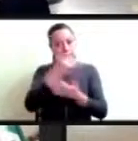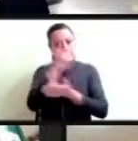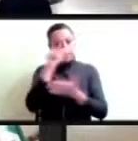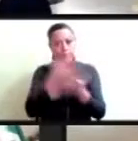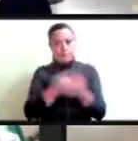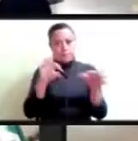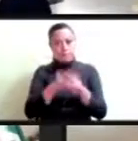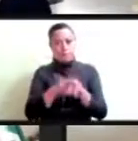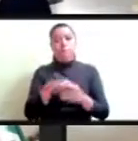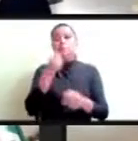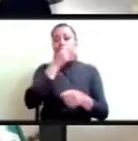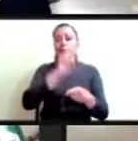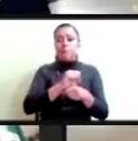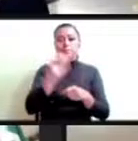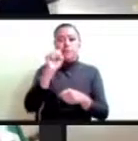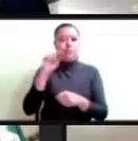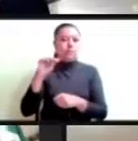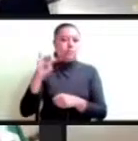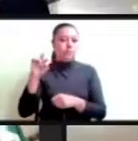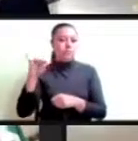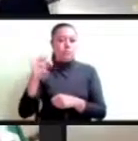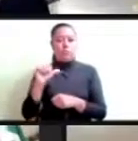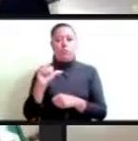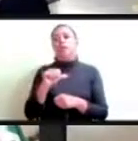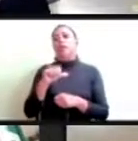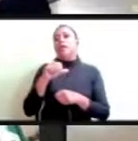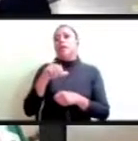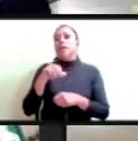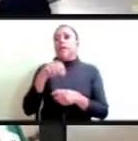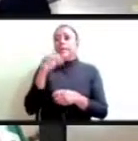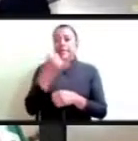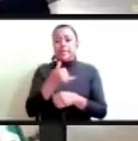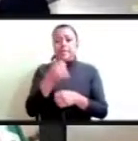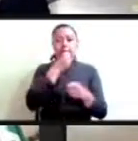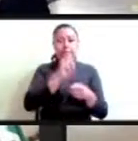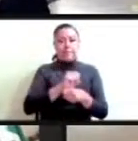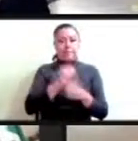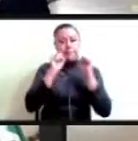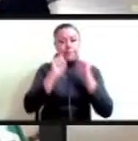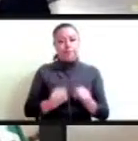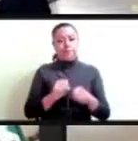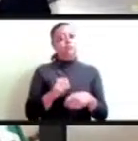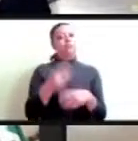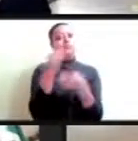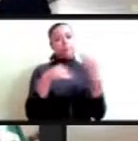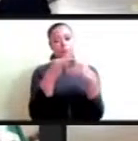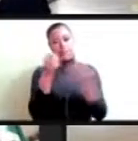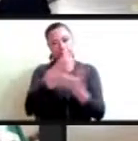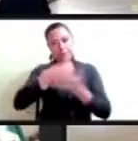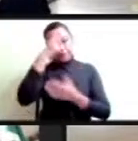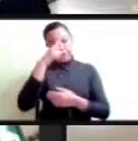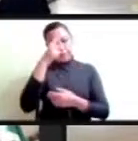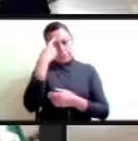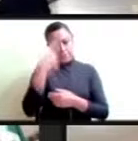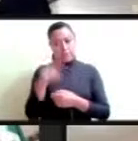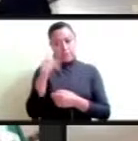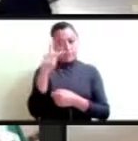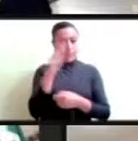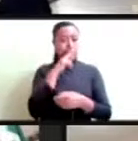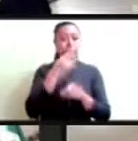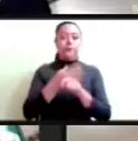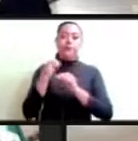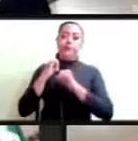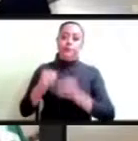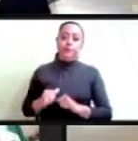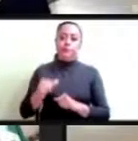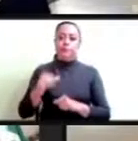la Secretaría de Seguridad Ciudadana, todas de la Ciudad de México, para que en el ámbito de sus atribuciones consideren revisar el convenio de colaboración